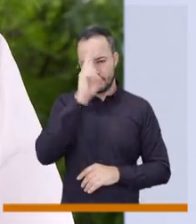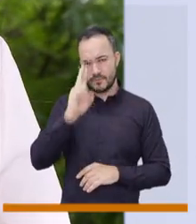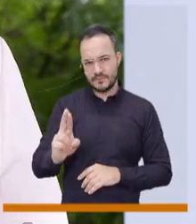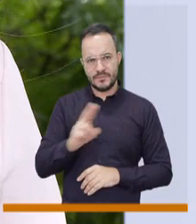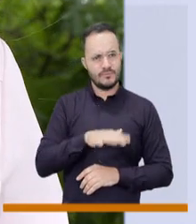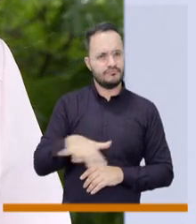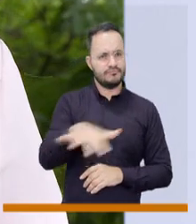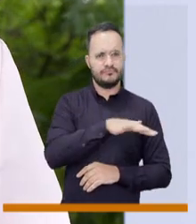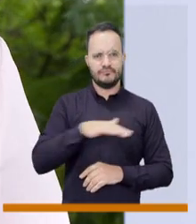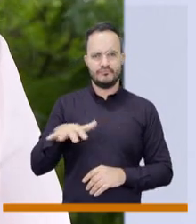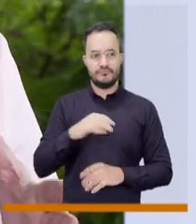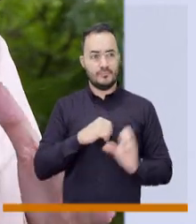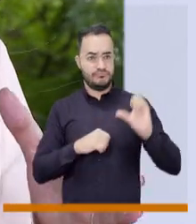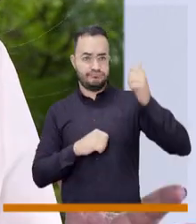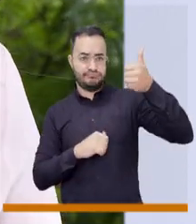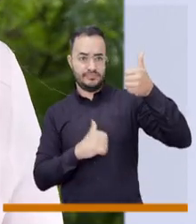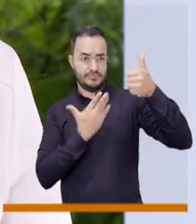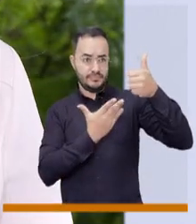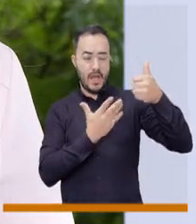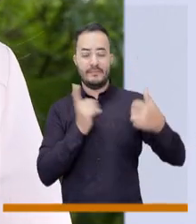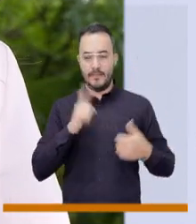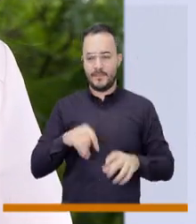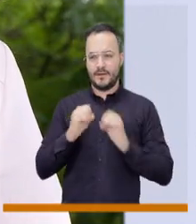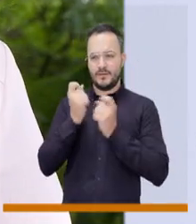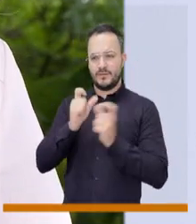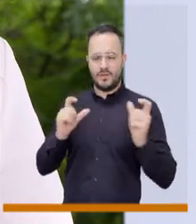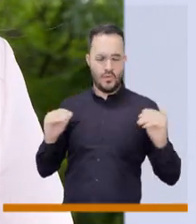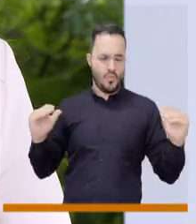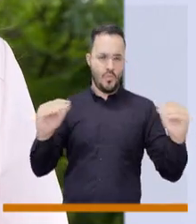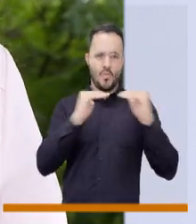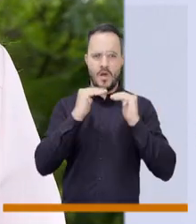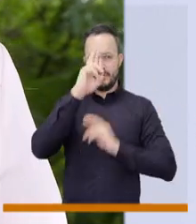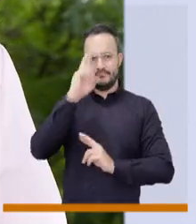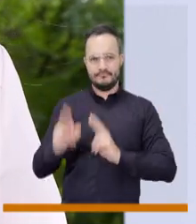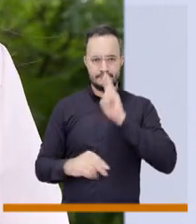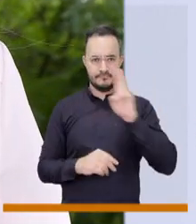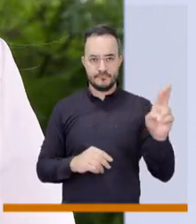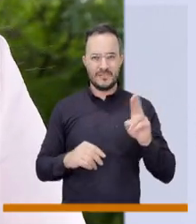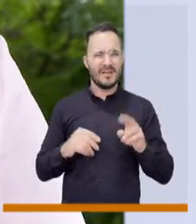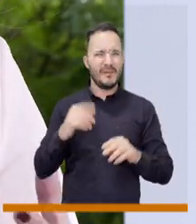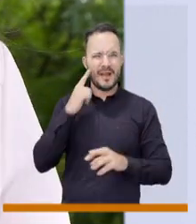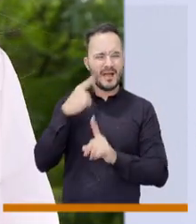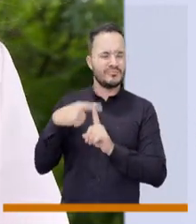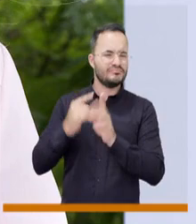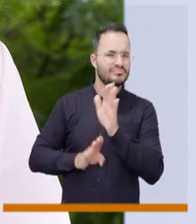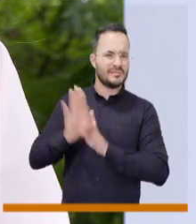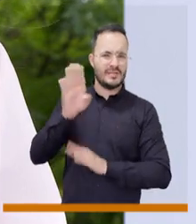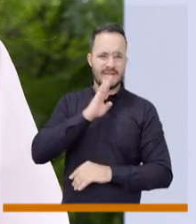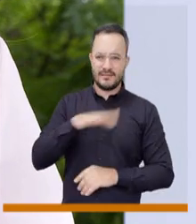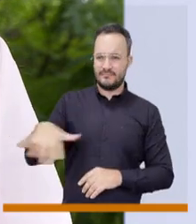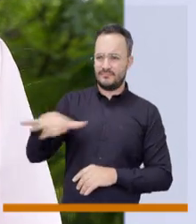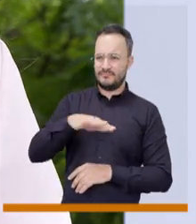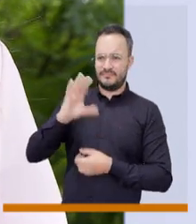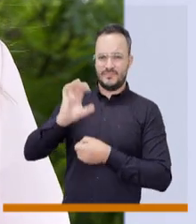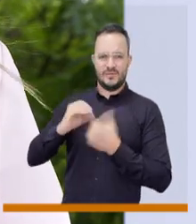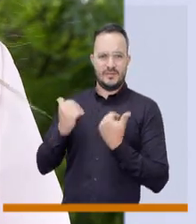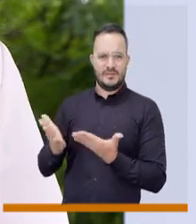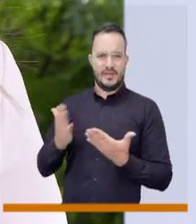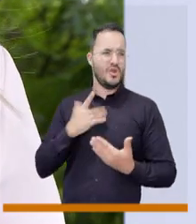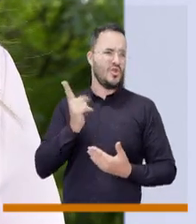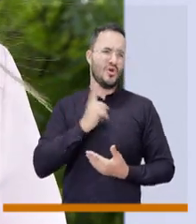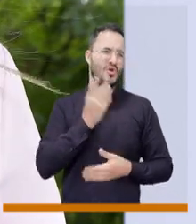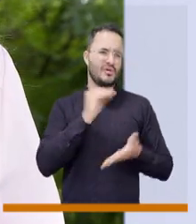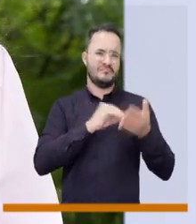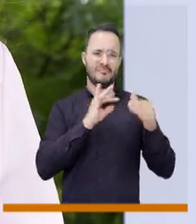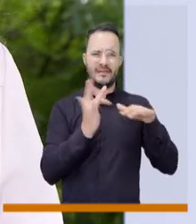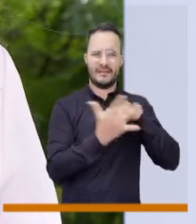decidido tanto de los concejales como del primer grupo maestre para que la ciudad sea la que gane y que estos problemas no salten simplemente a las